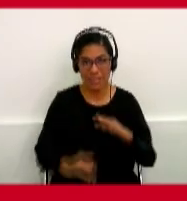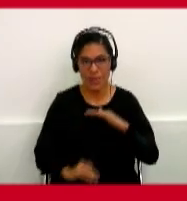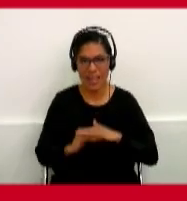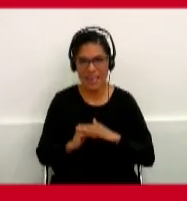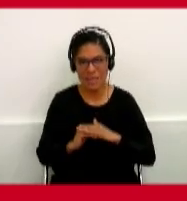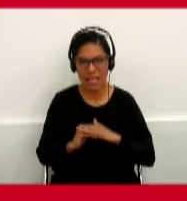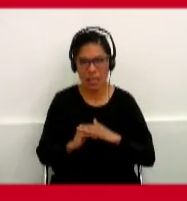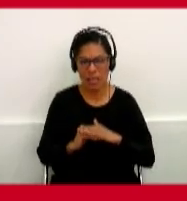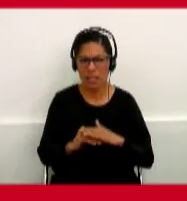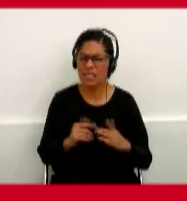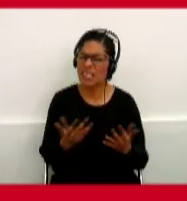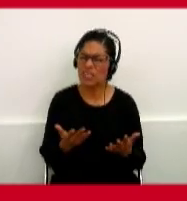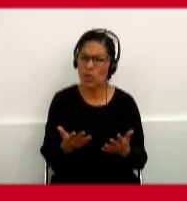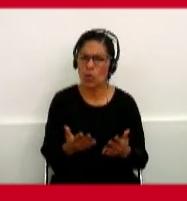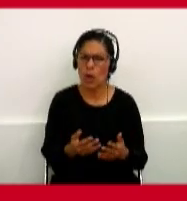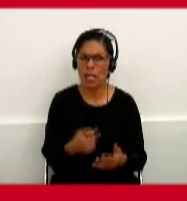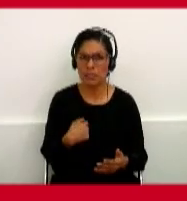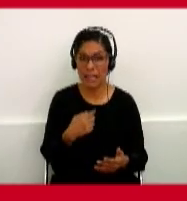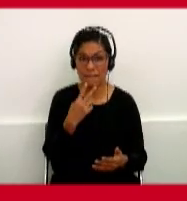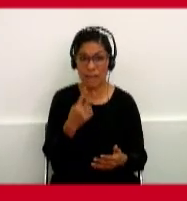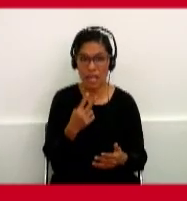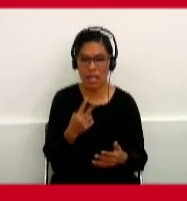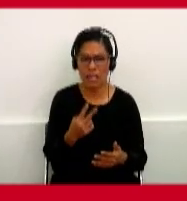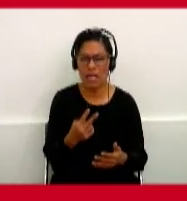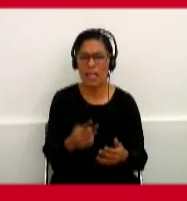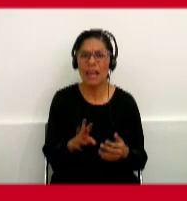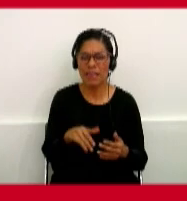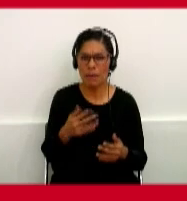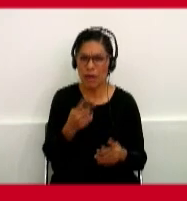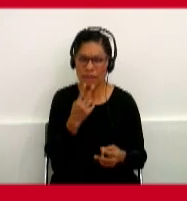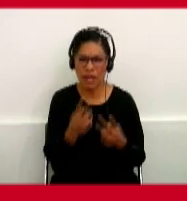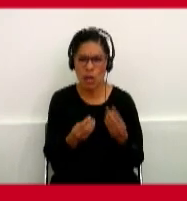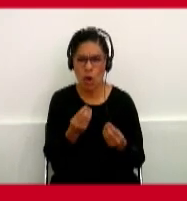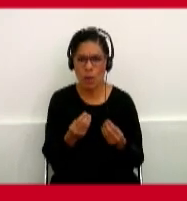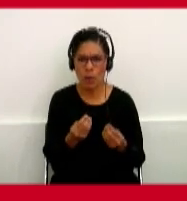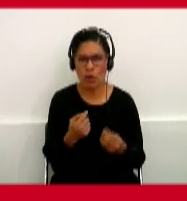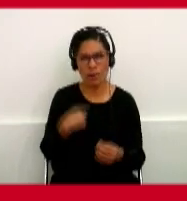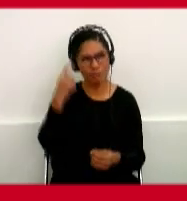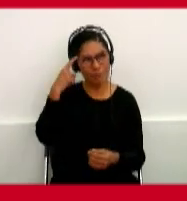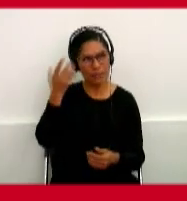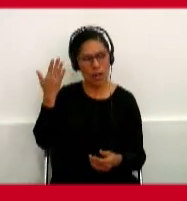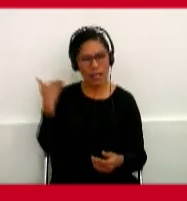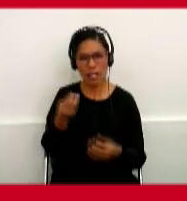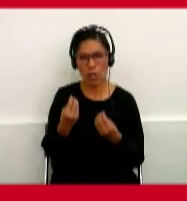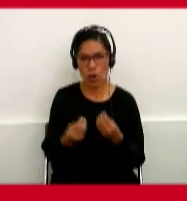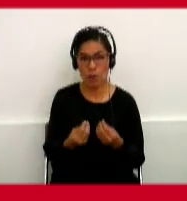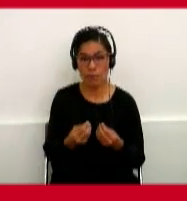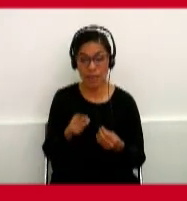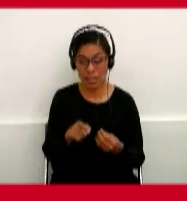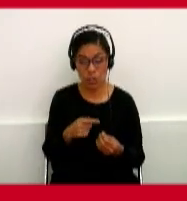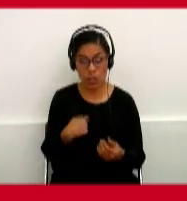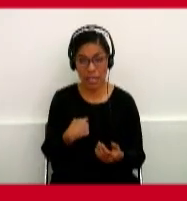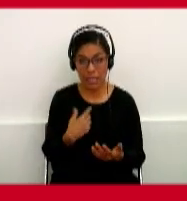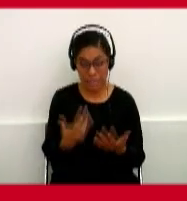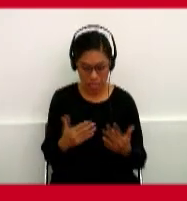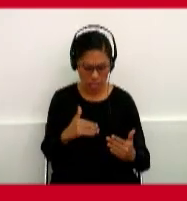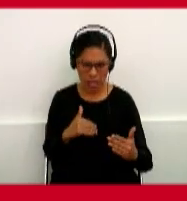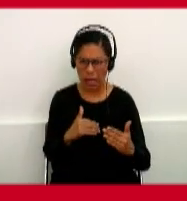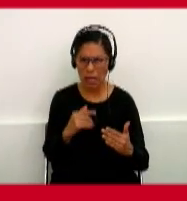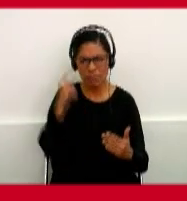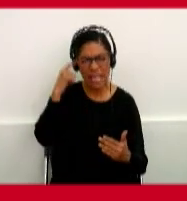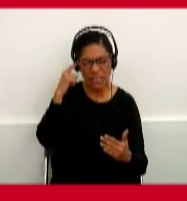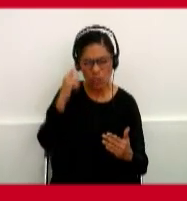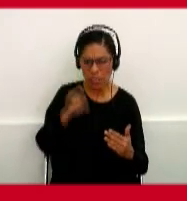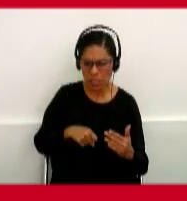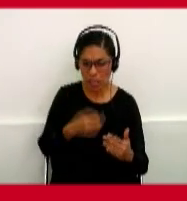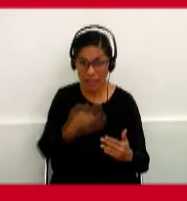limitaciones, entonces la manera nosotros de poder validar estas superficies de fallas es con criterios. ¿Y cuál es el criterio que más se acerca